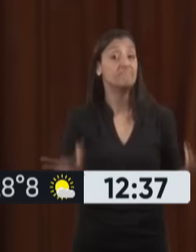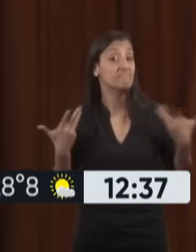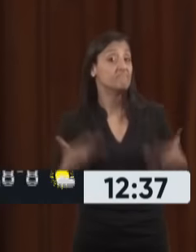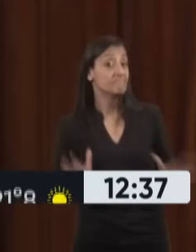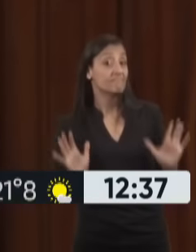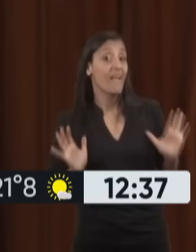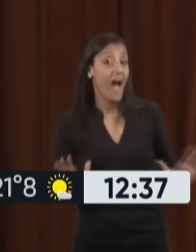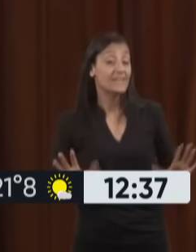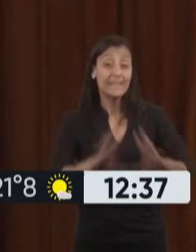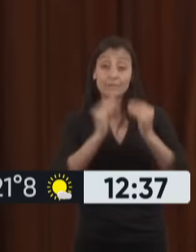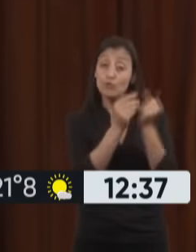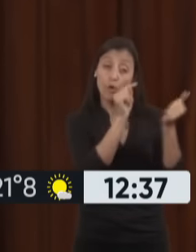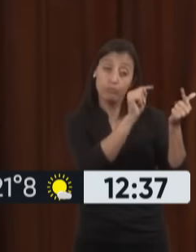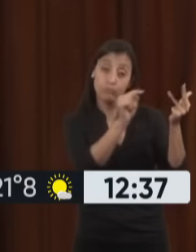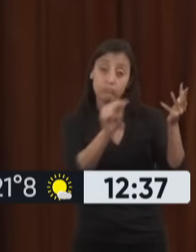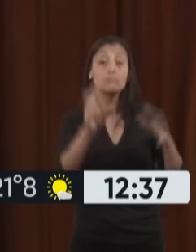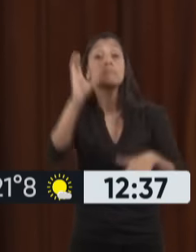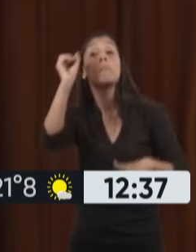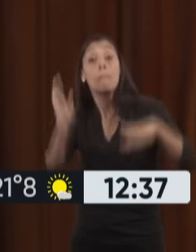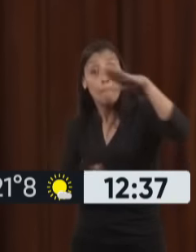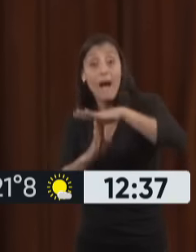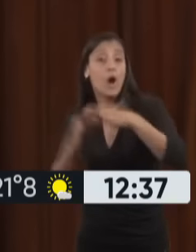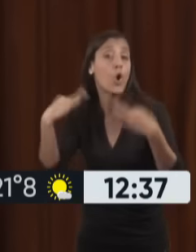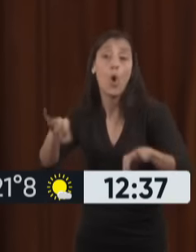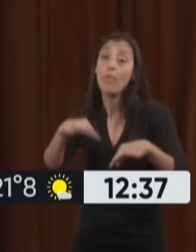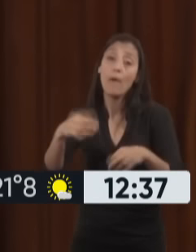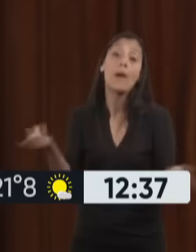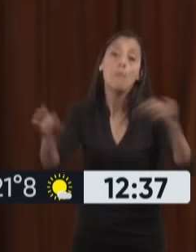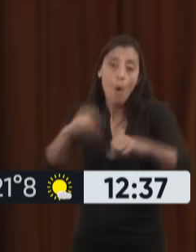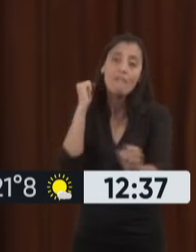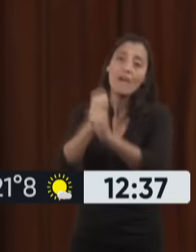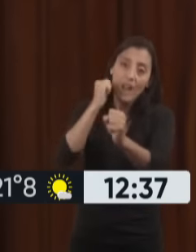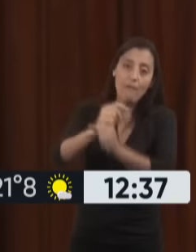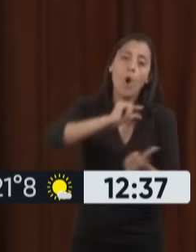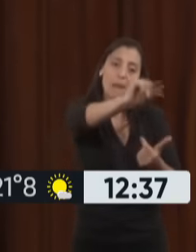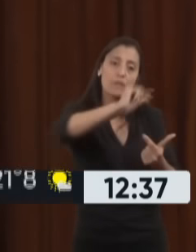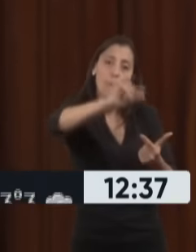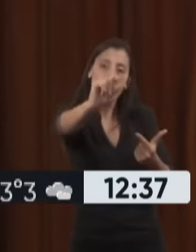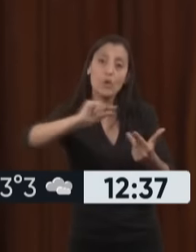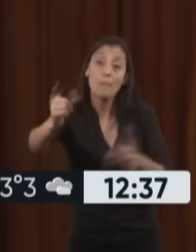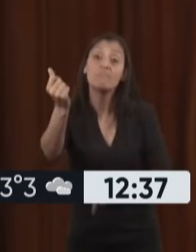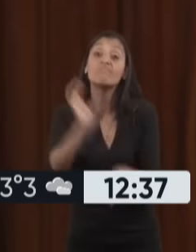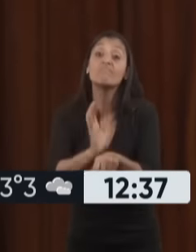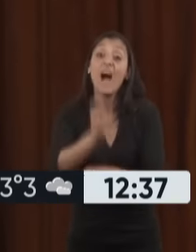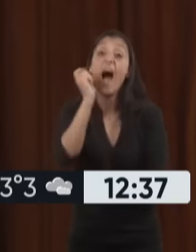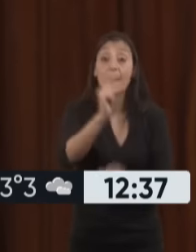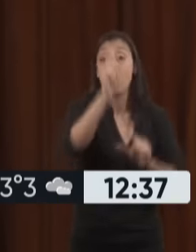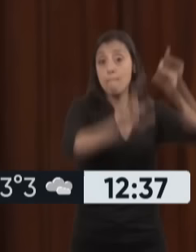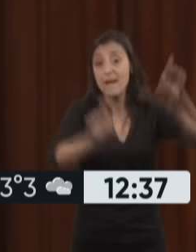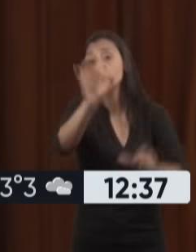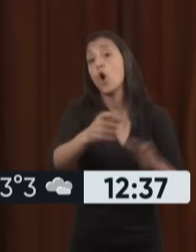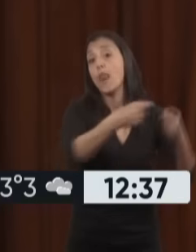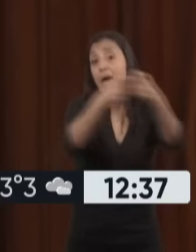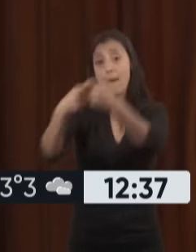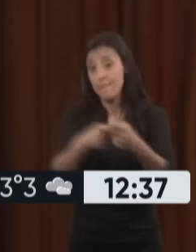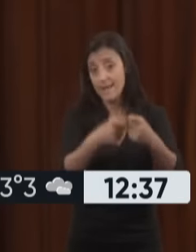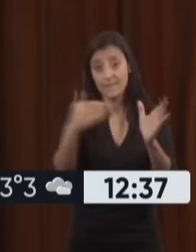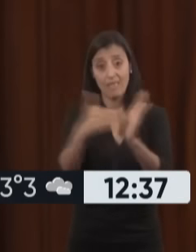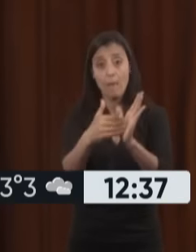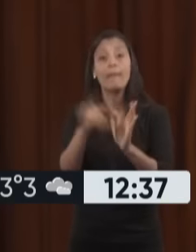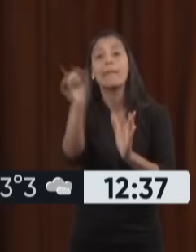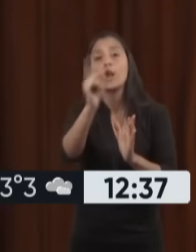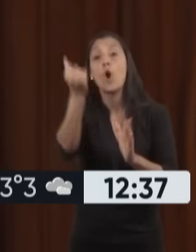Naturalmente, esto hizo que los bancos tuvieran que volver a trabajar de bancos y prestar capital a personas y empresas, en lugar de colocar su capital